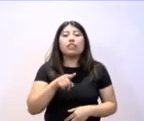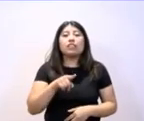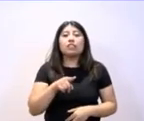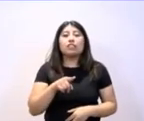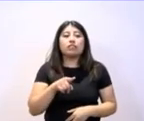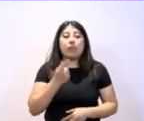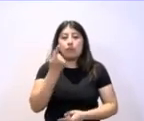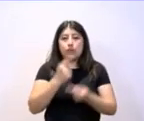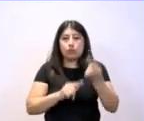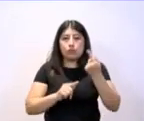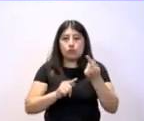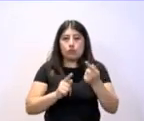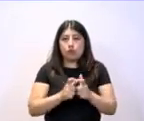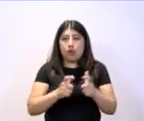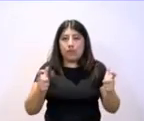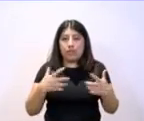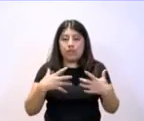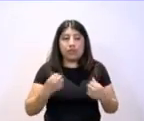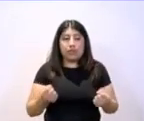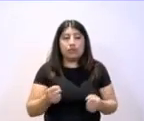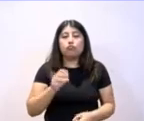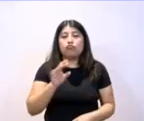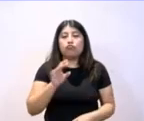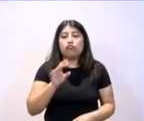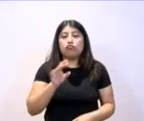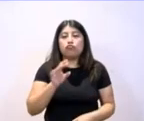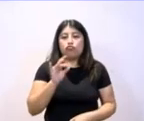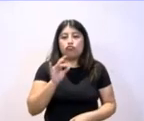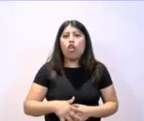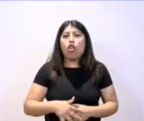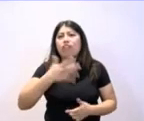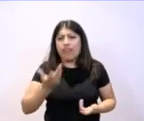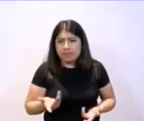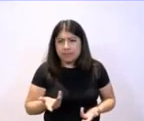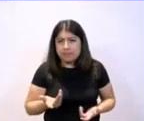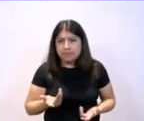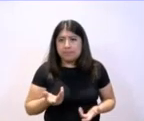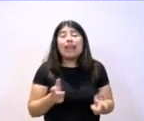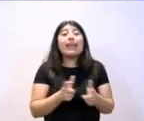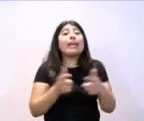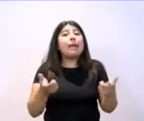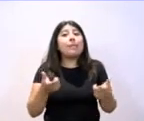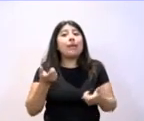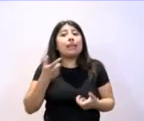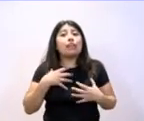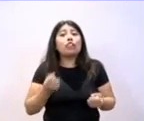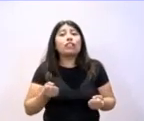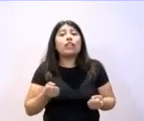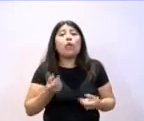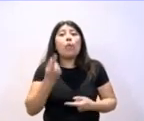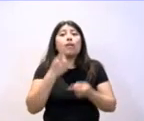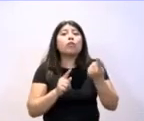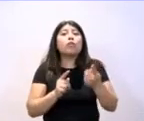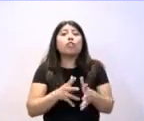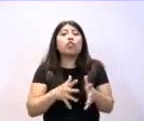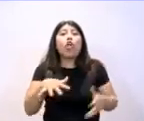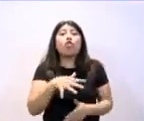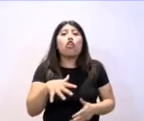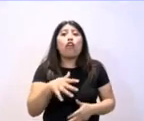el presupuesto de salud. Sí, claro. ¿Sabe dónde está el incremento desorbitado del presupuesto de salud? En